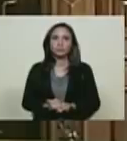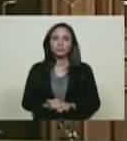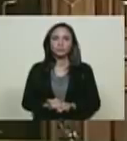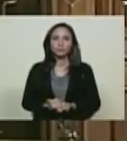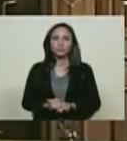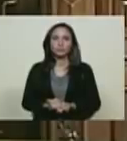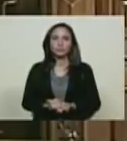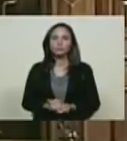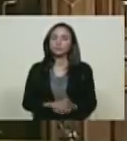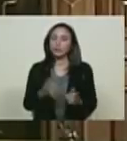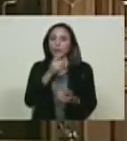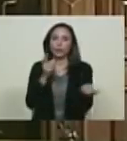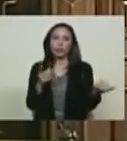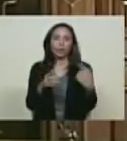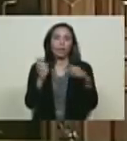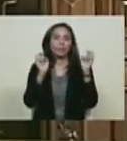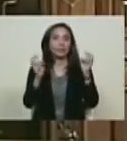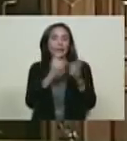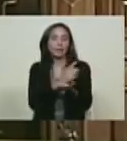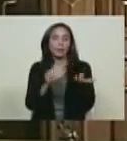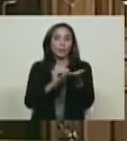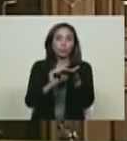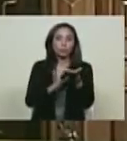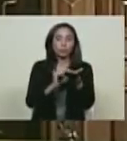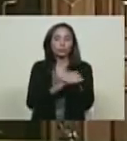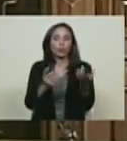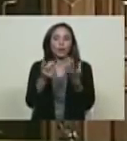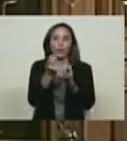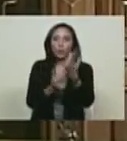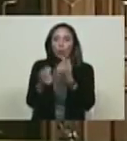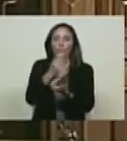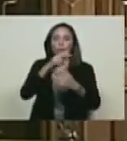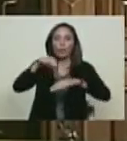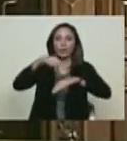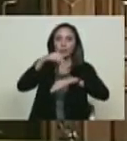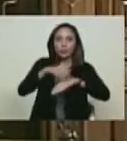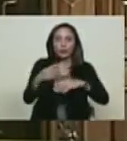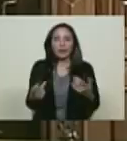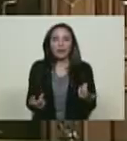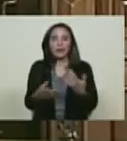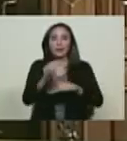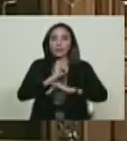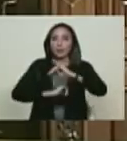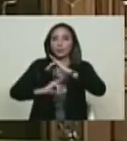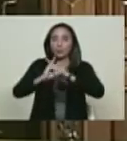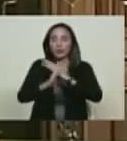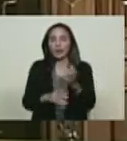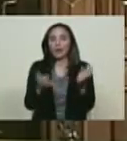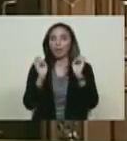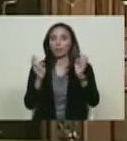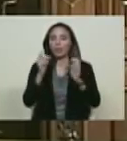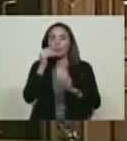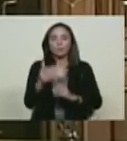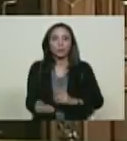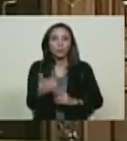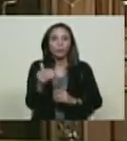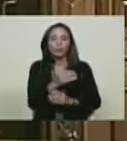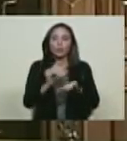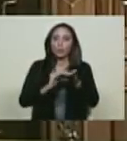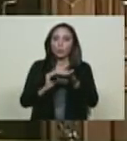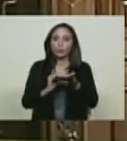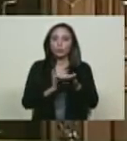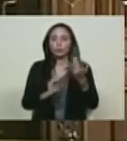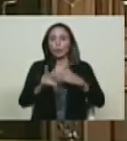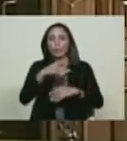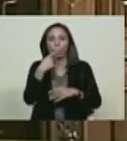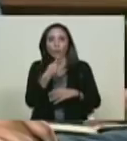atender diferentes temas de carácter económico nacional, de carácter económico internacional, de carácter político,